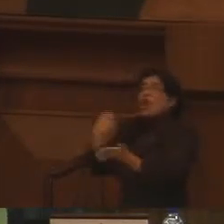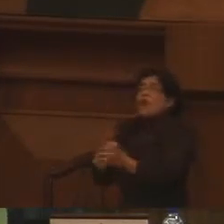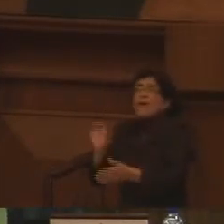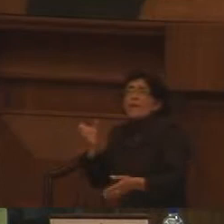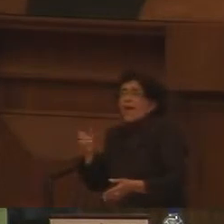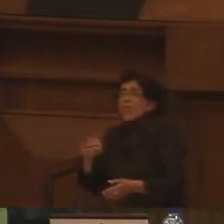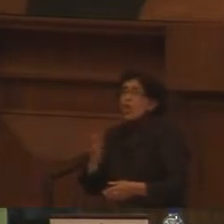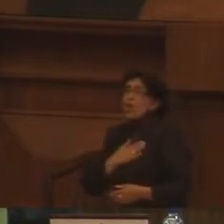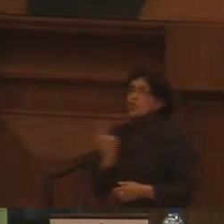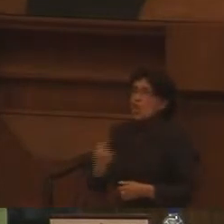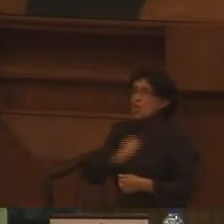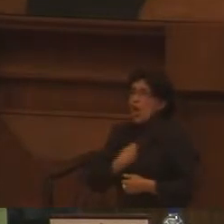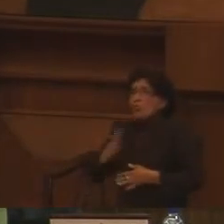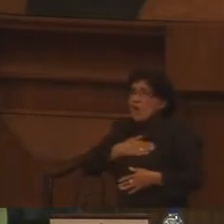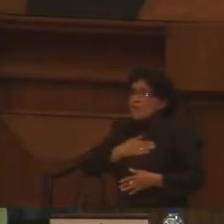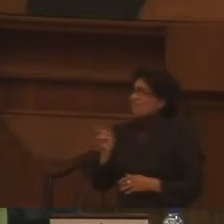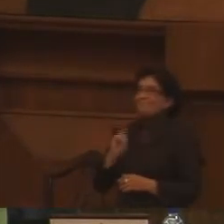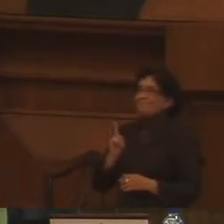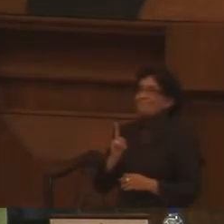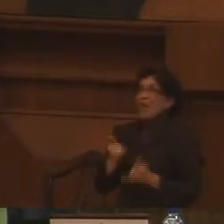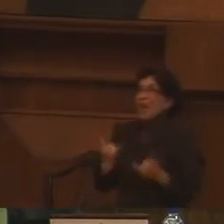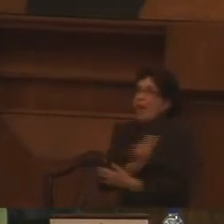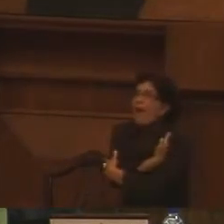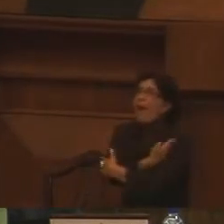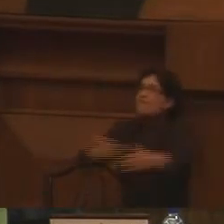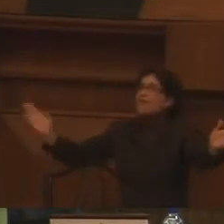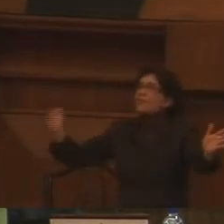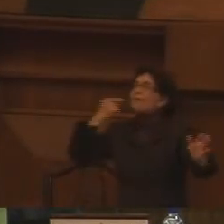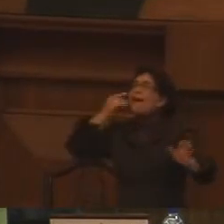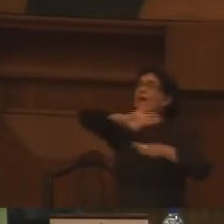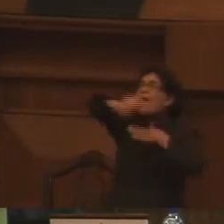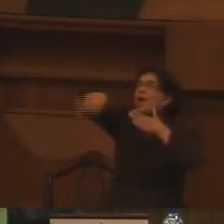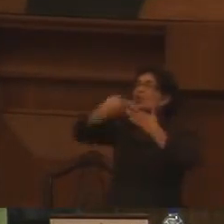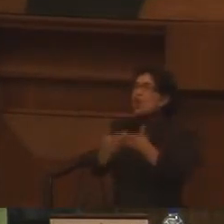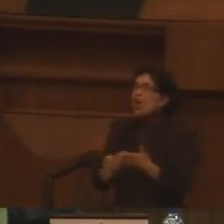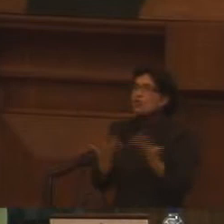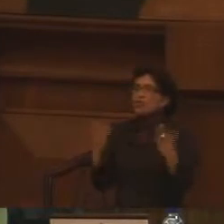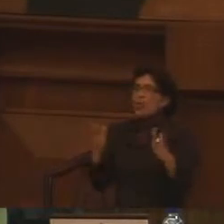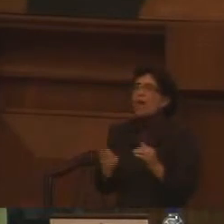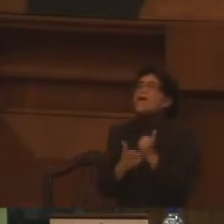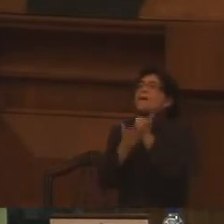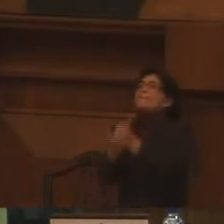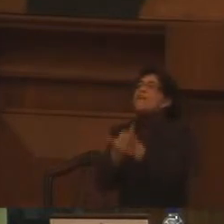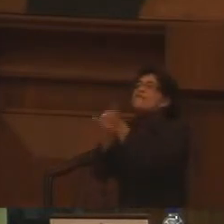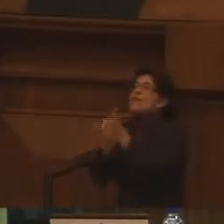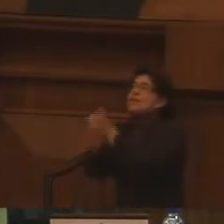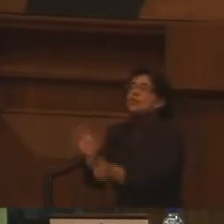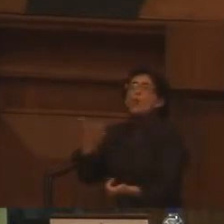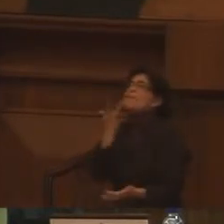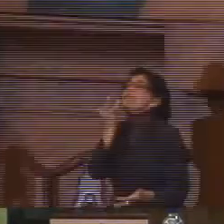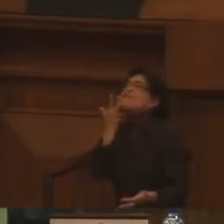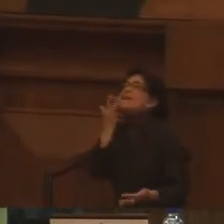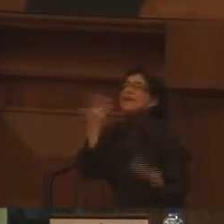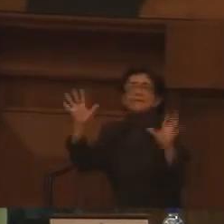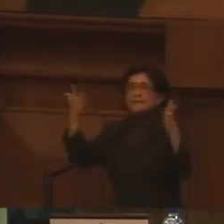cumplimiento irrestricto. Innumerables sectores han apoyado este proyecto por cuanto esté enfocado dentro